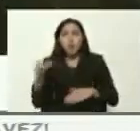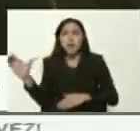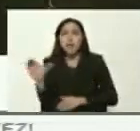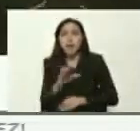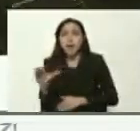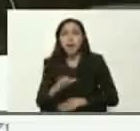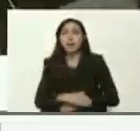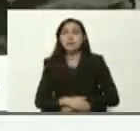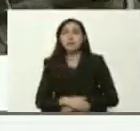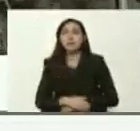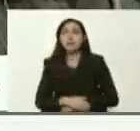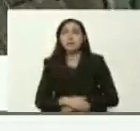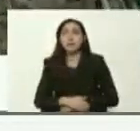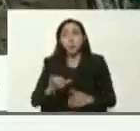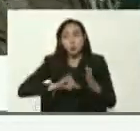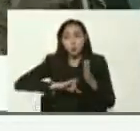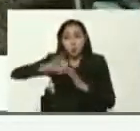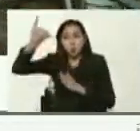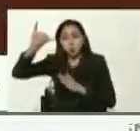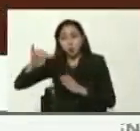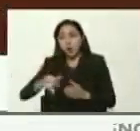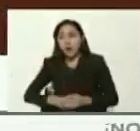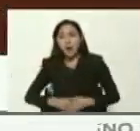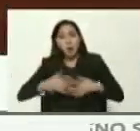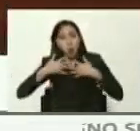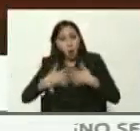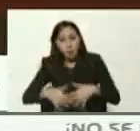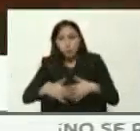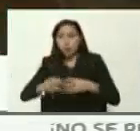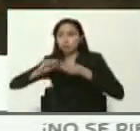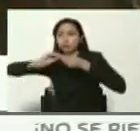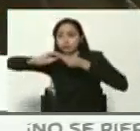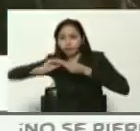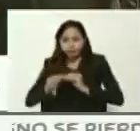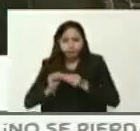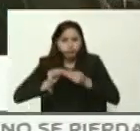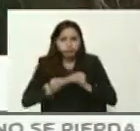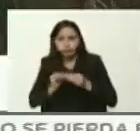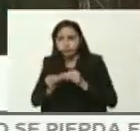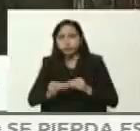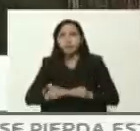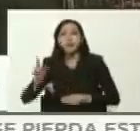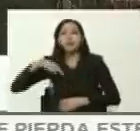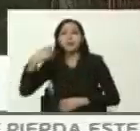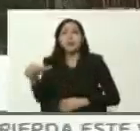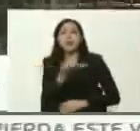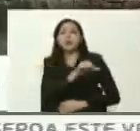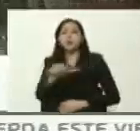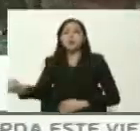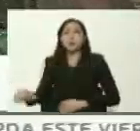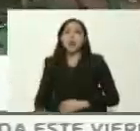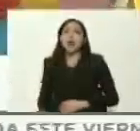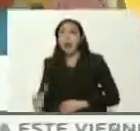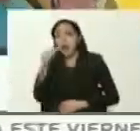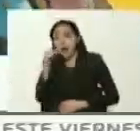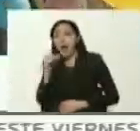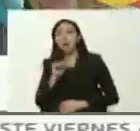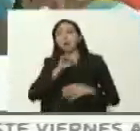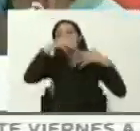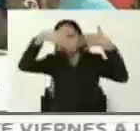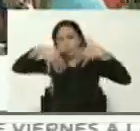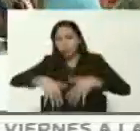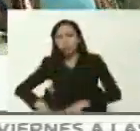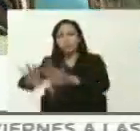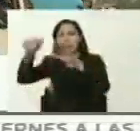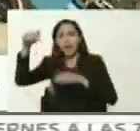hemos agarrado la bomba, hemos agarrado los motores y lo estamos reparando, y la semana que viene está entrando el agua